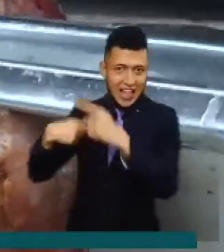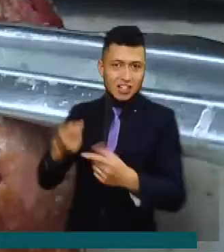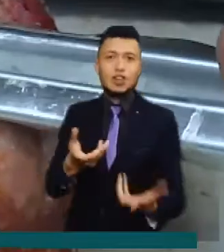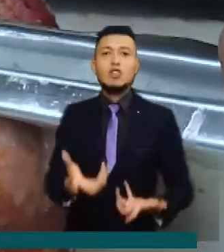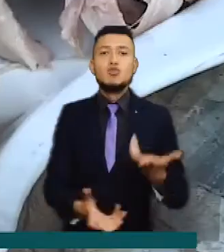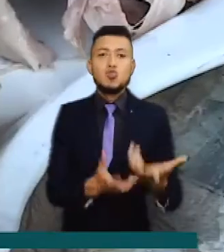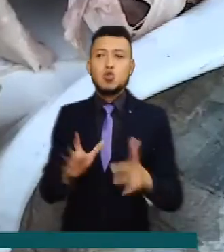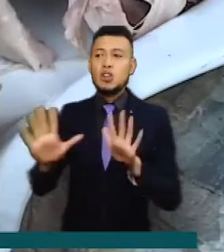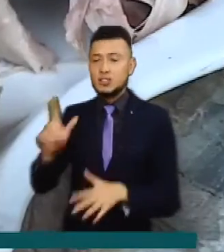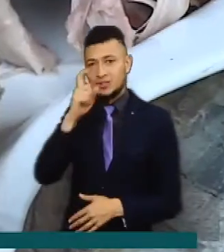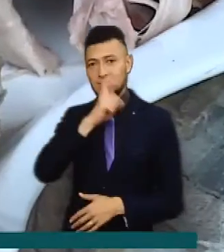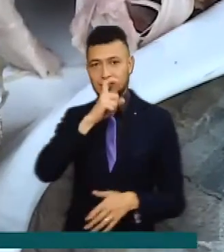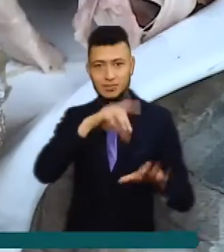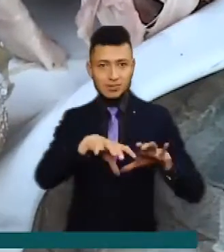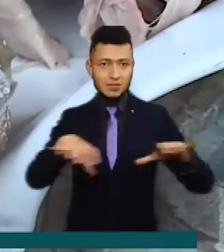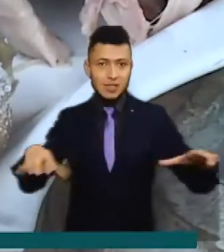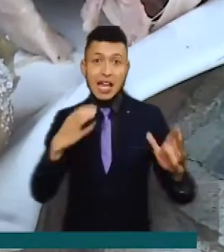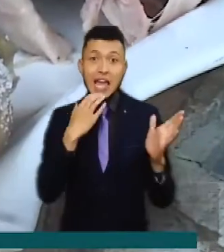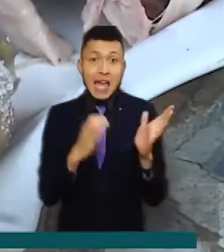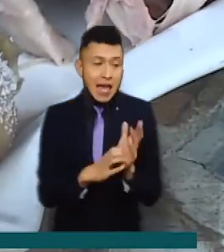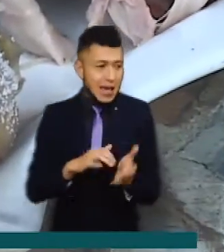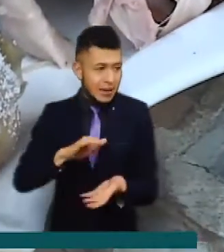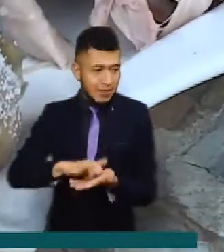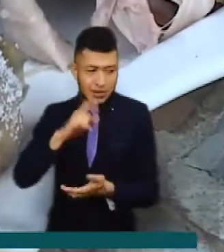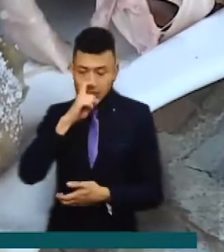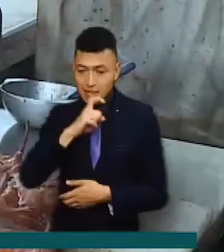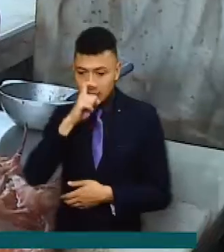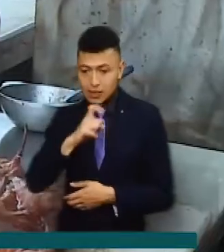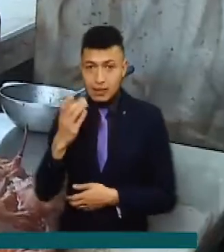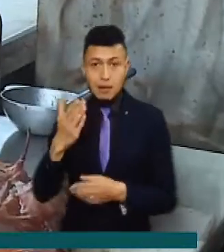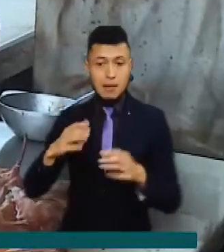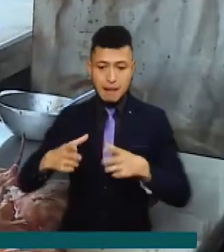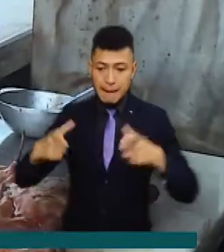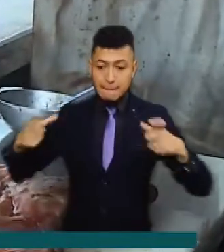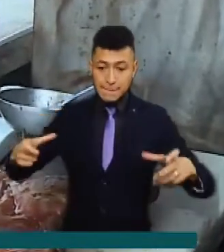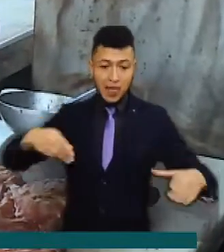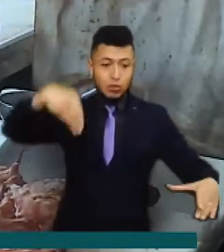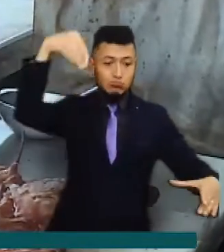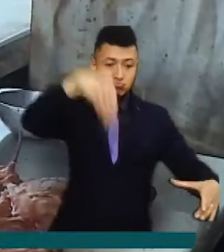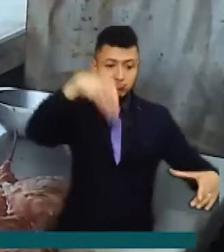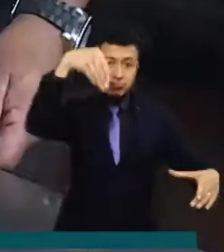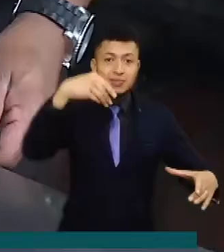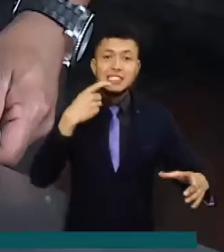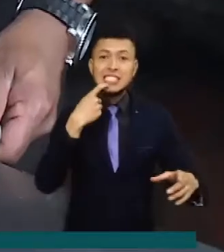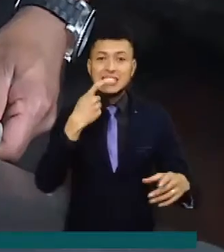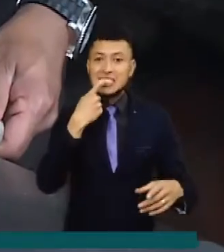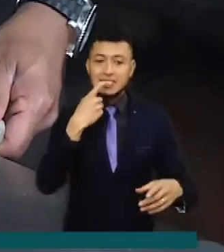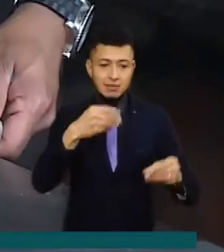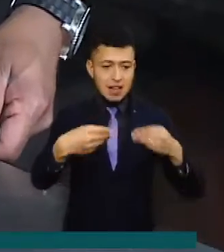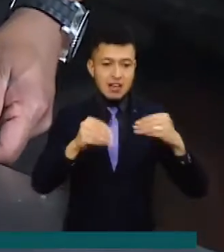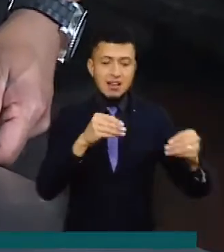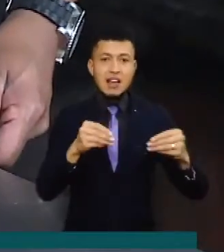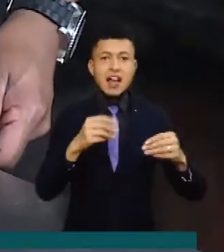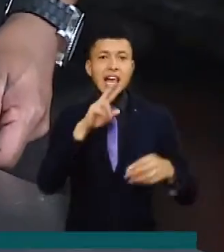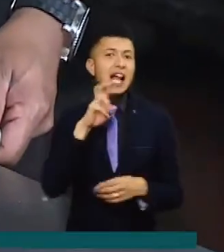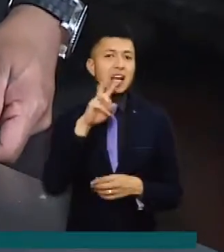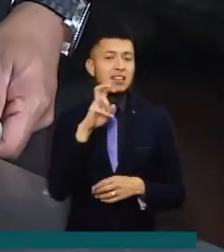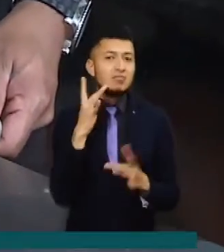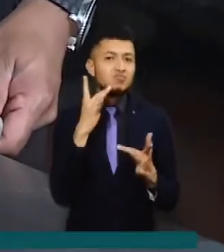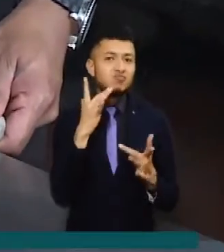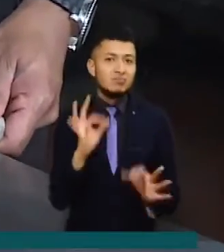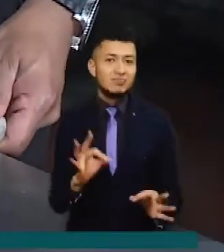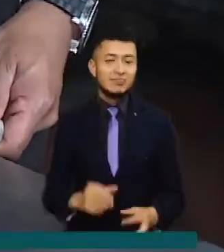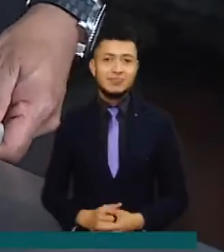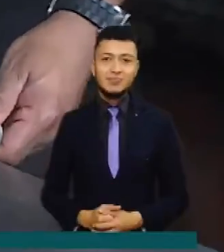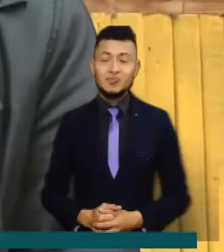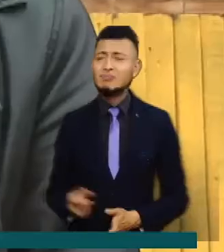incluye todas las prácticas tradicionales a la hora de llevar a cabo la preparación por ejemplo cortar el mismo cochinillo con un plato para mostrar lo tierno